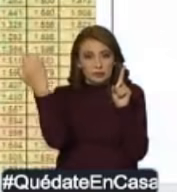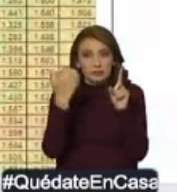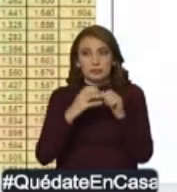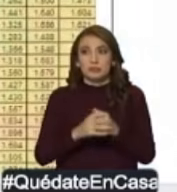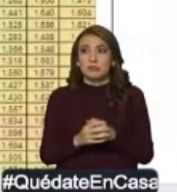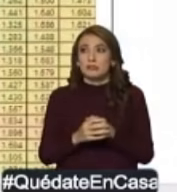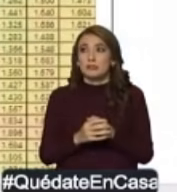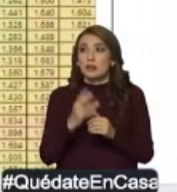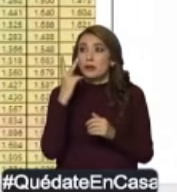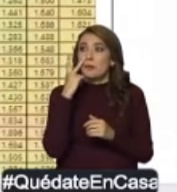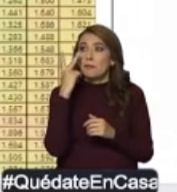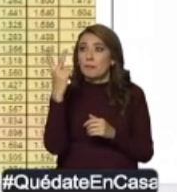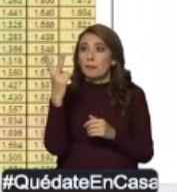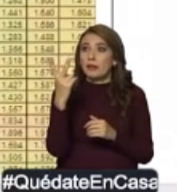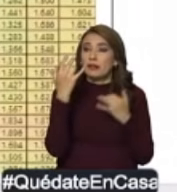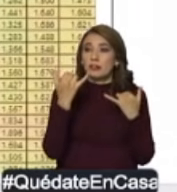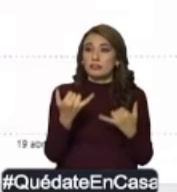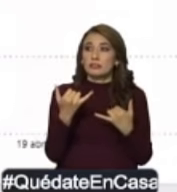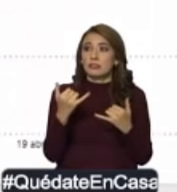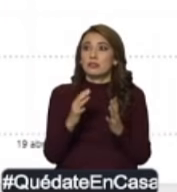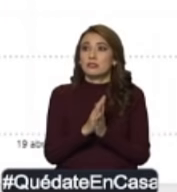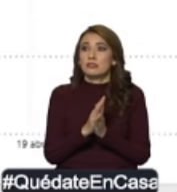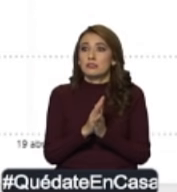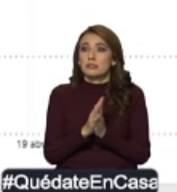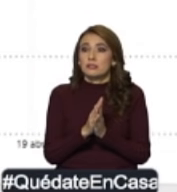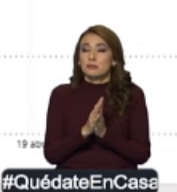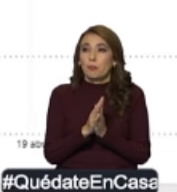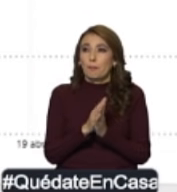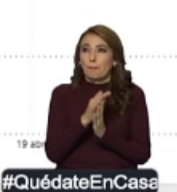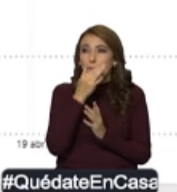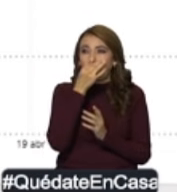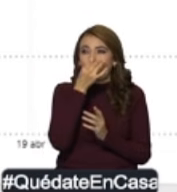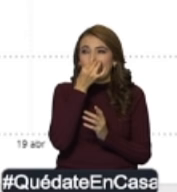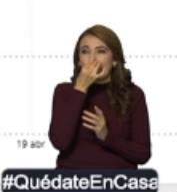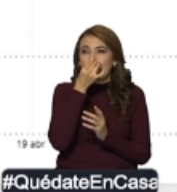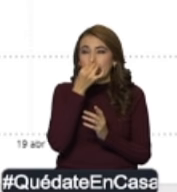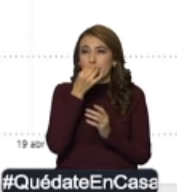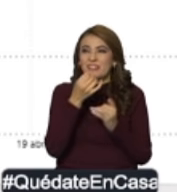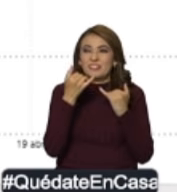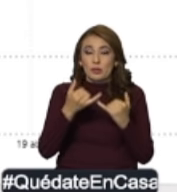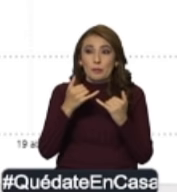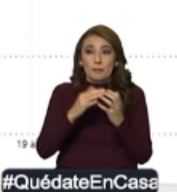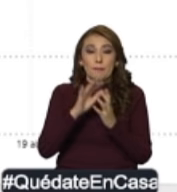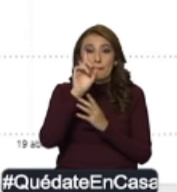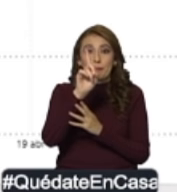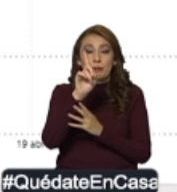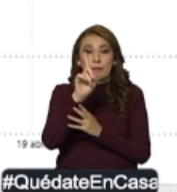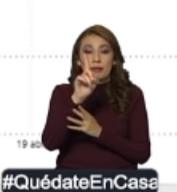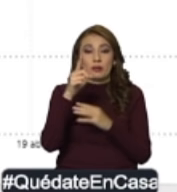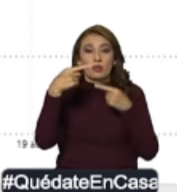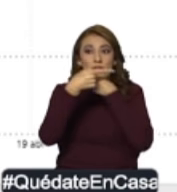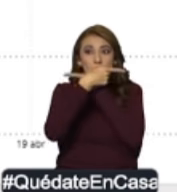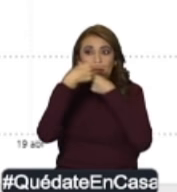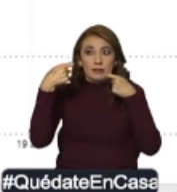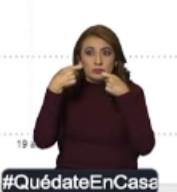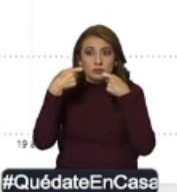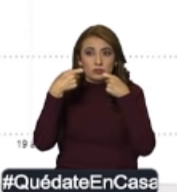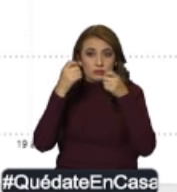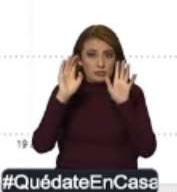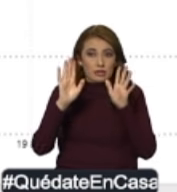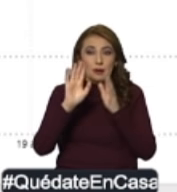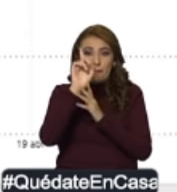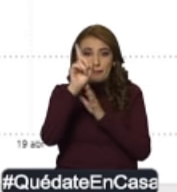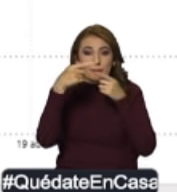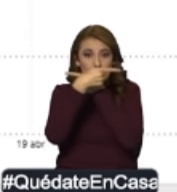país. Ustedes pueden observar, aquí sí hemos tomado nosotros como parámetro el 1 de marzo, con la finalidad de no serle